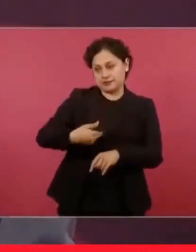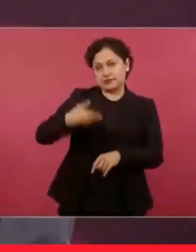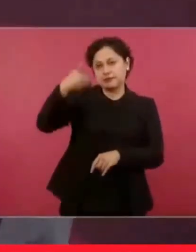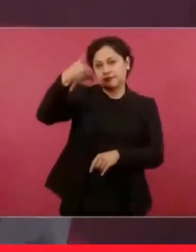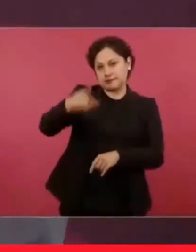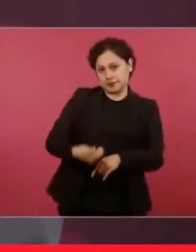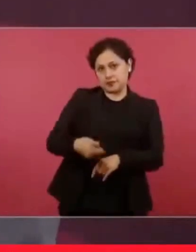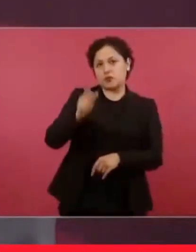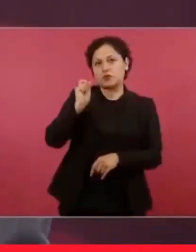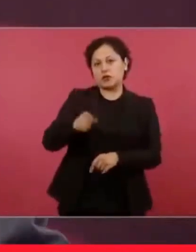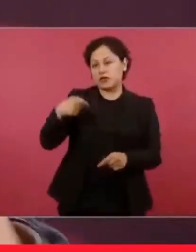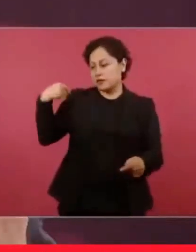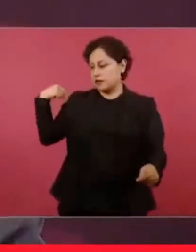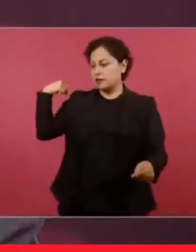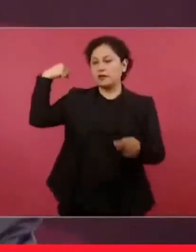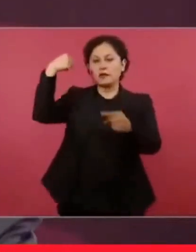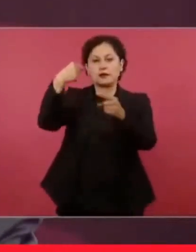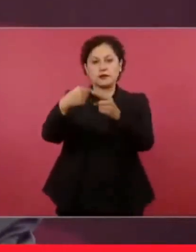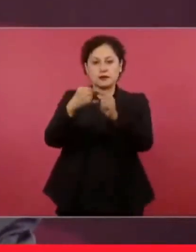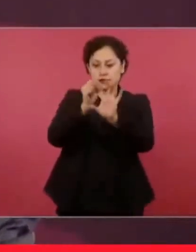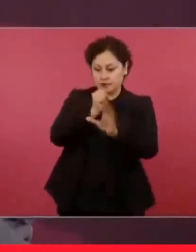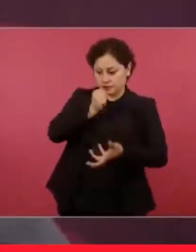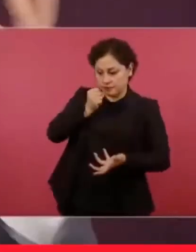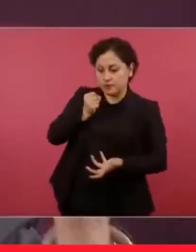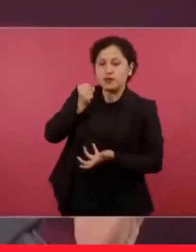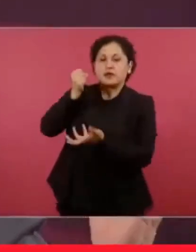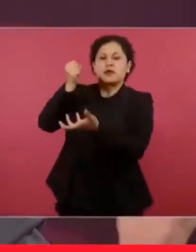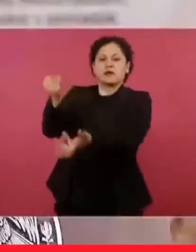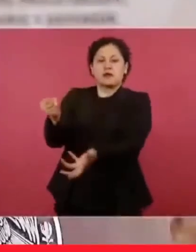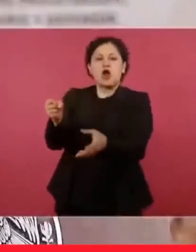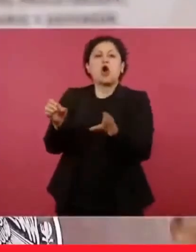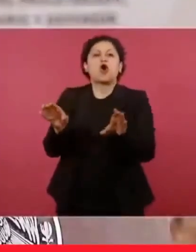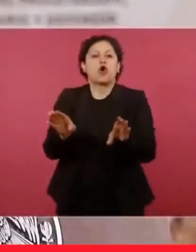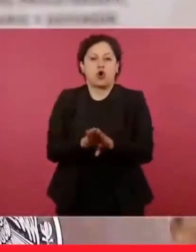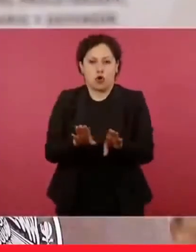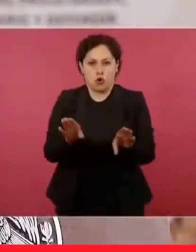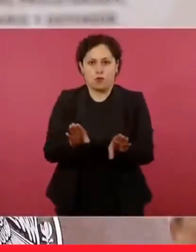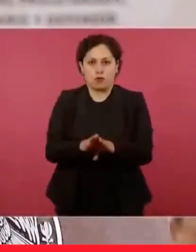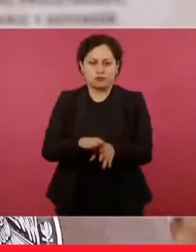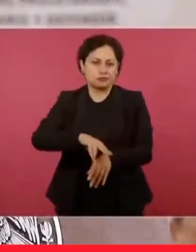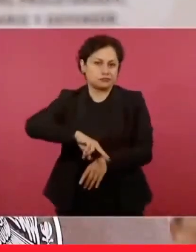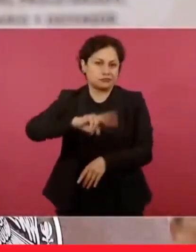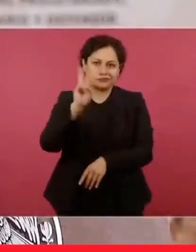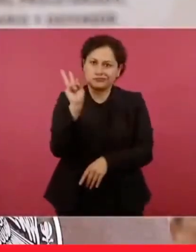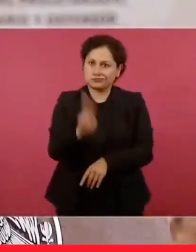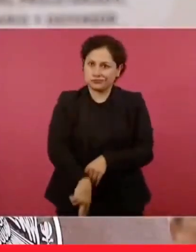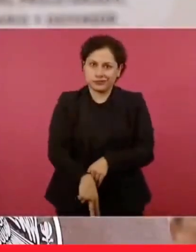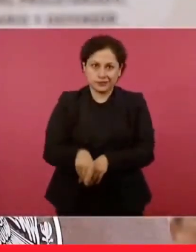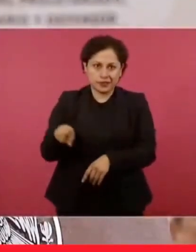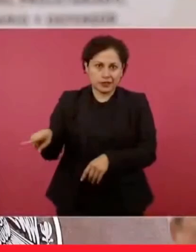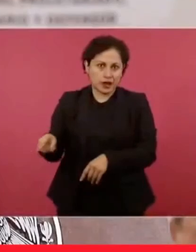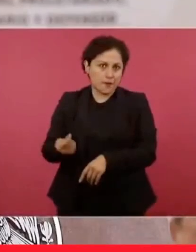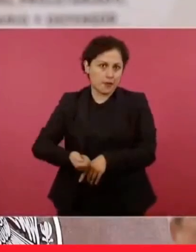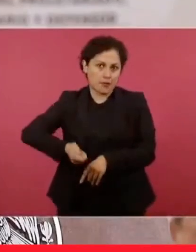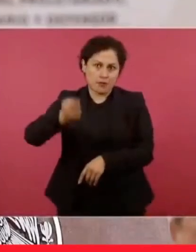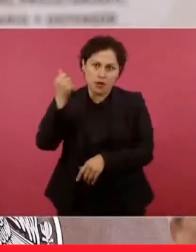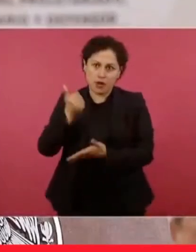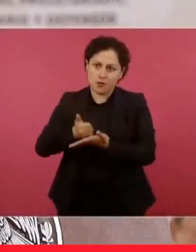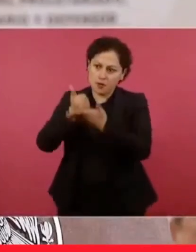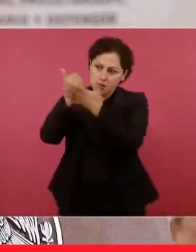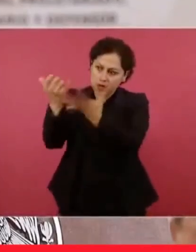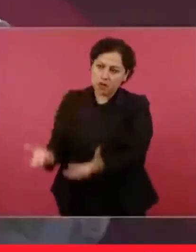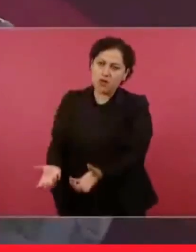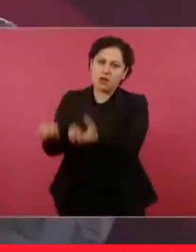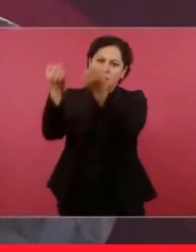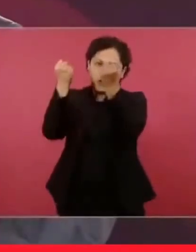año, que sin duda supera todo lo que nos dejaron casi en ruinas en la construcción de